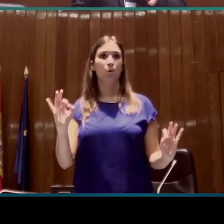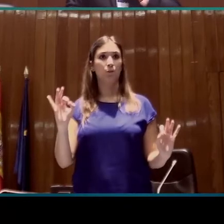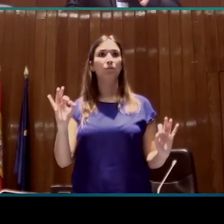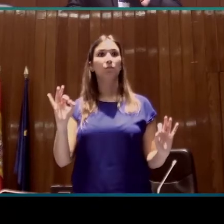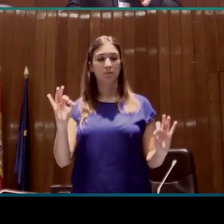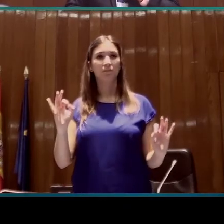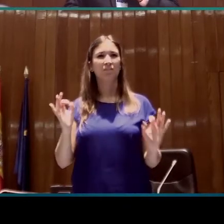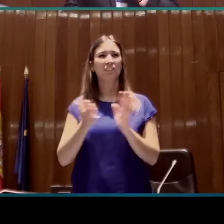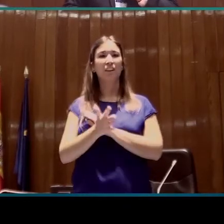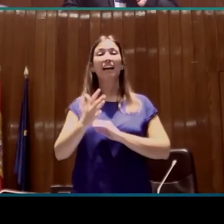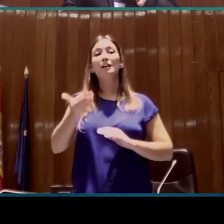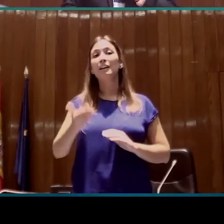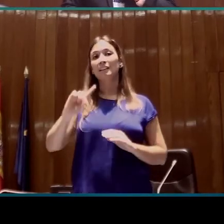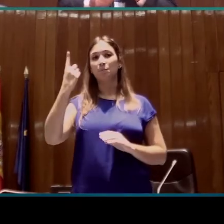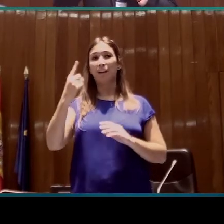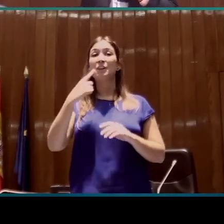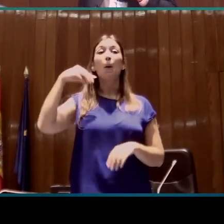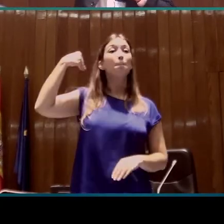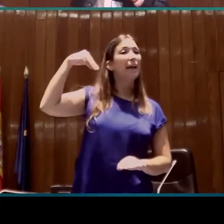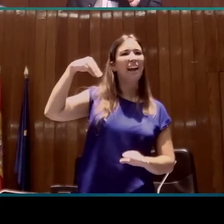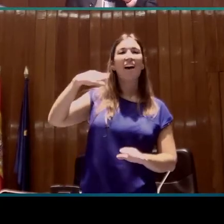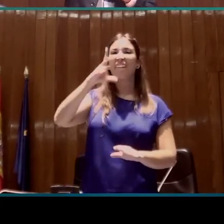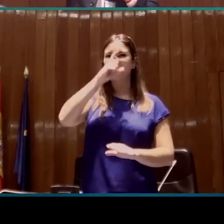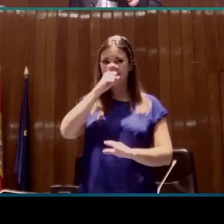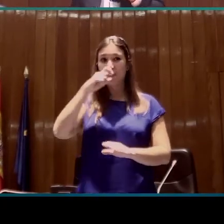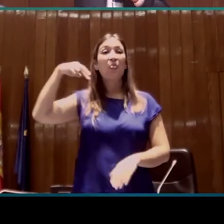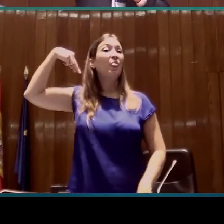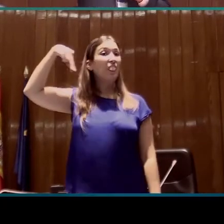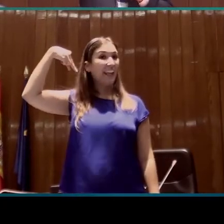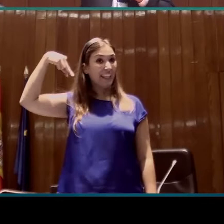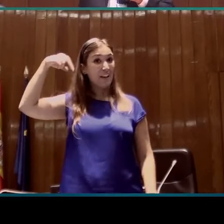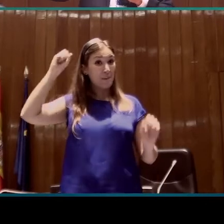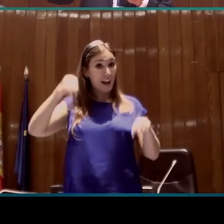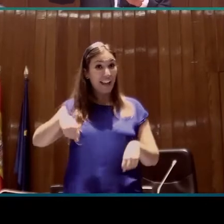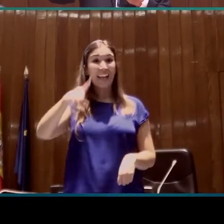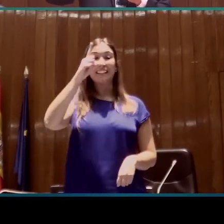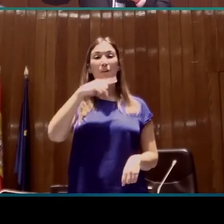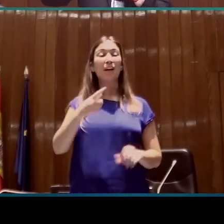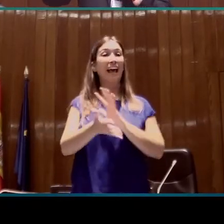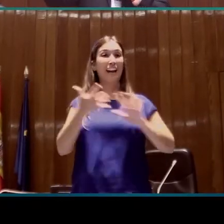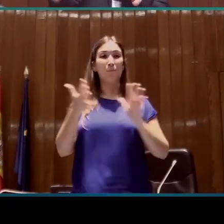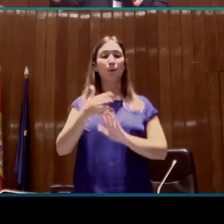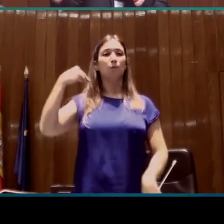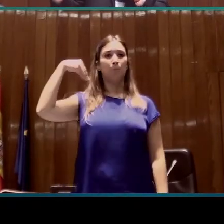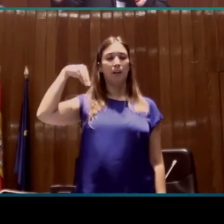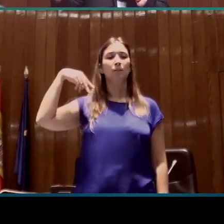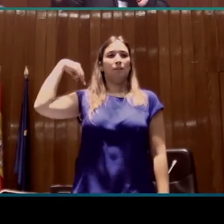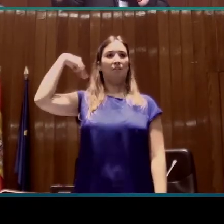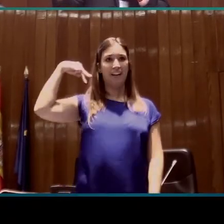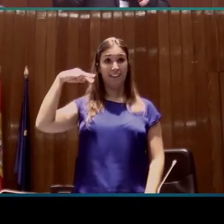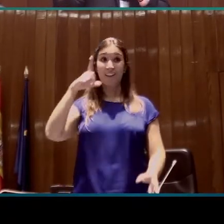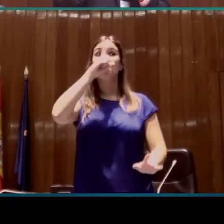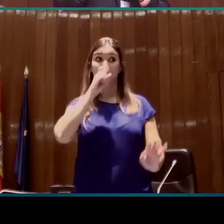la decisión sobre el segundo vídeo, sobre cereza. Recuerden que presentamos el primer vídeo, luego 100 milisegundos, luego el segundo vídeo, y sobre ese segundo